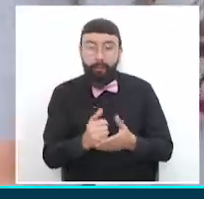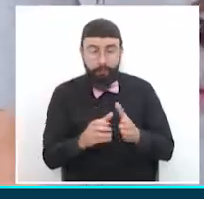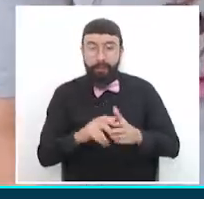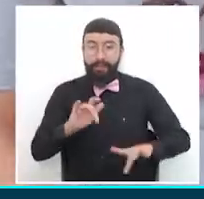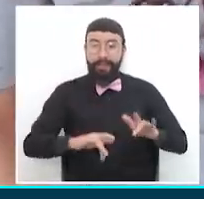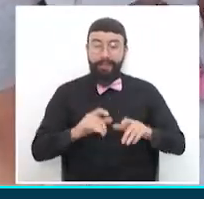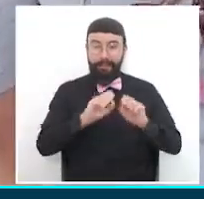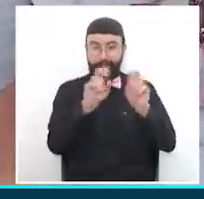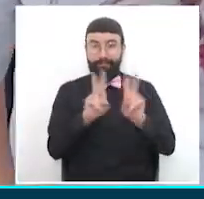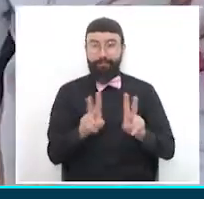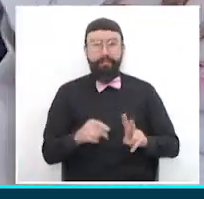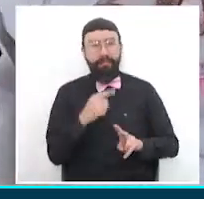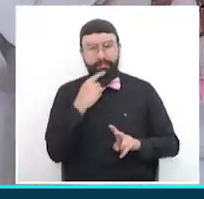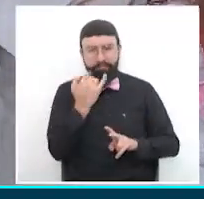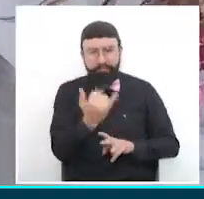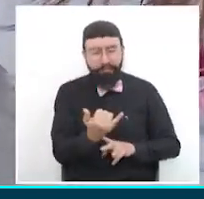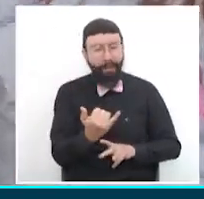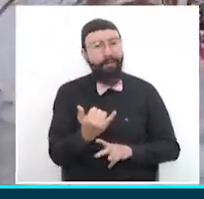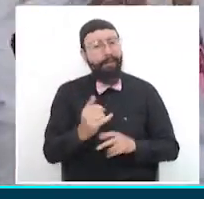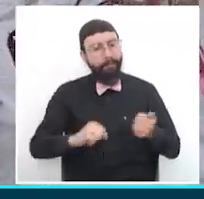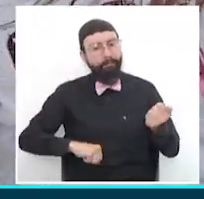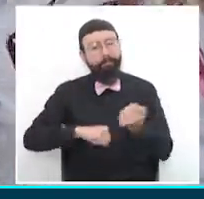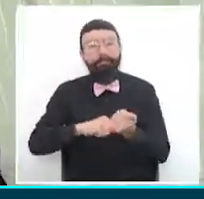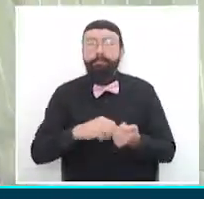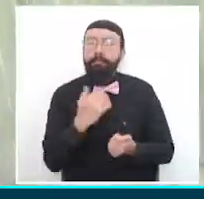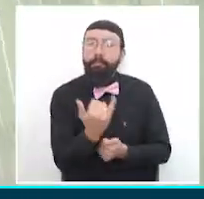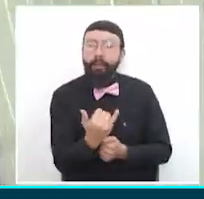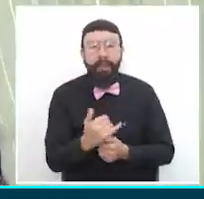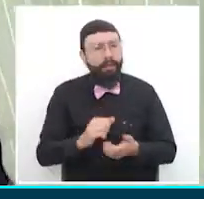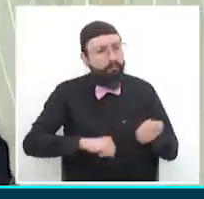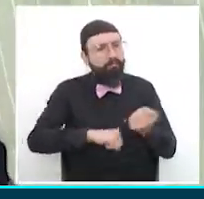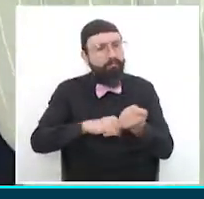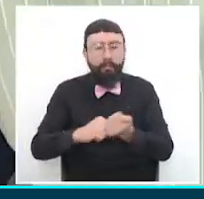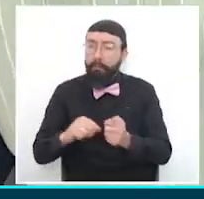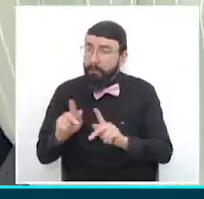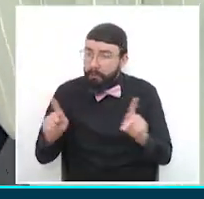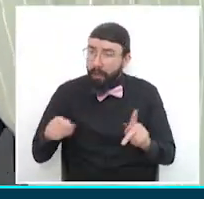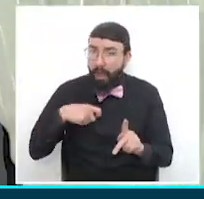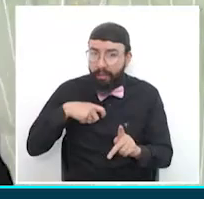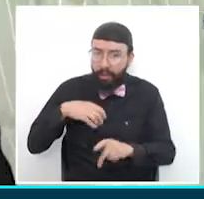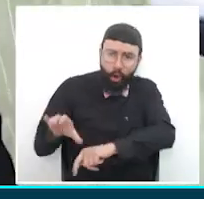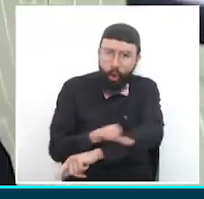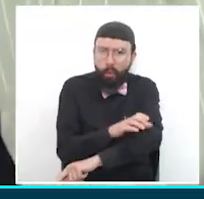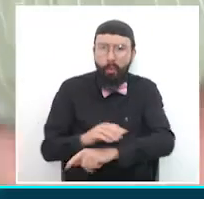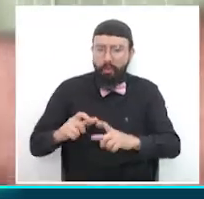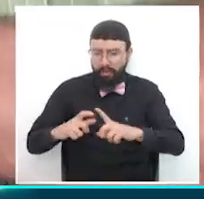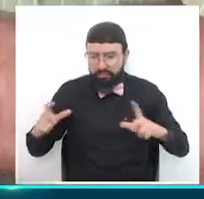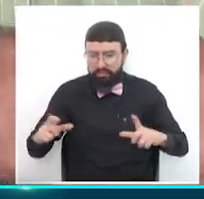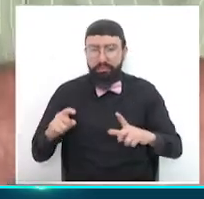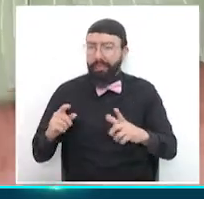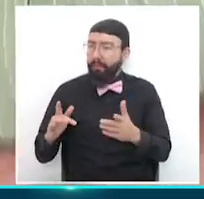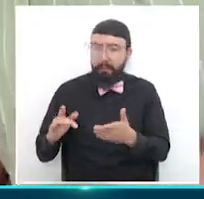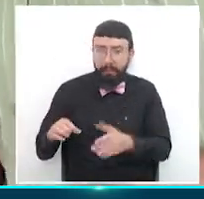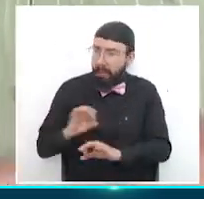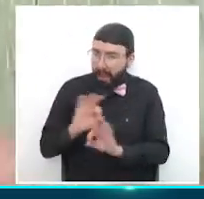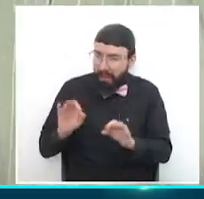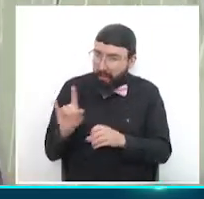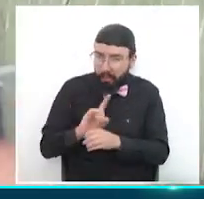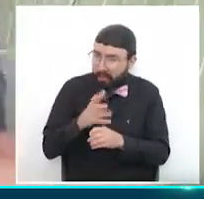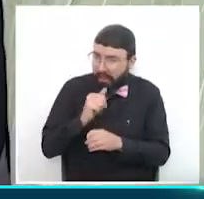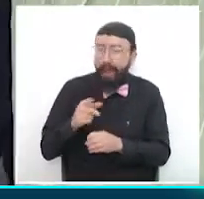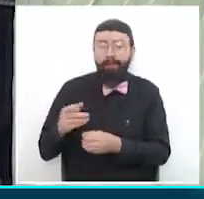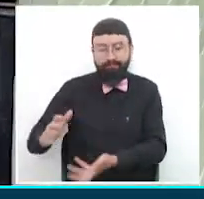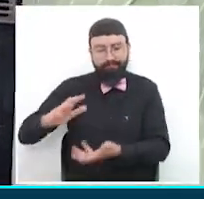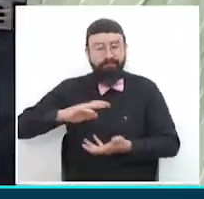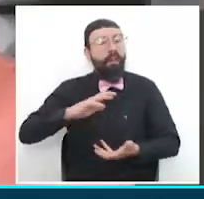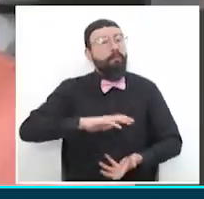la campaña DonaTIC, una iniciativa que busca que los armenios donen equipos tecnológicos para que los estudiantes de bajos recursos puedan continuar sus